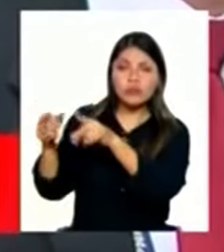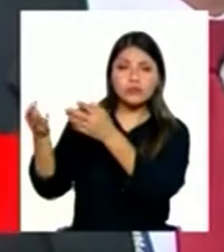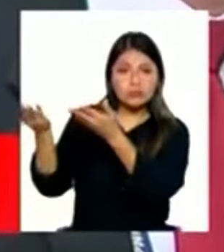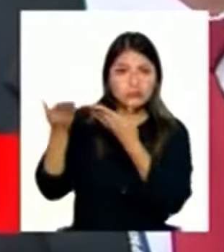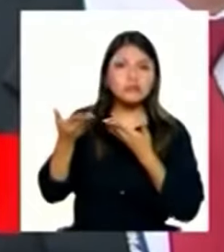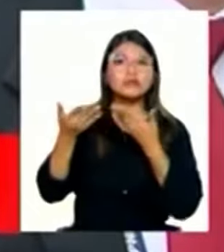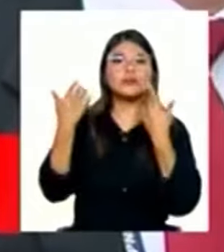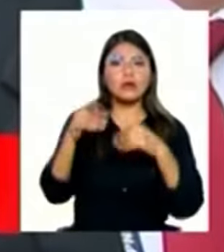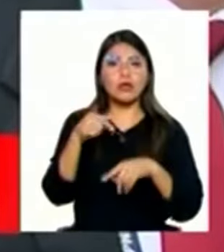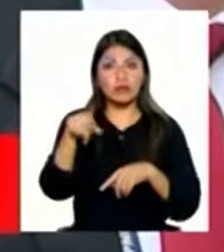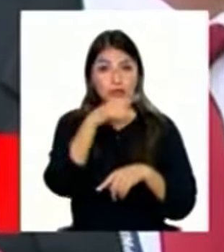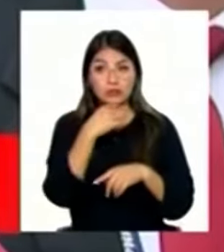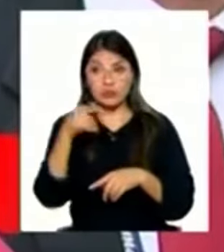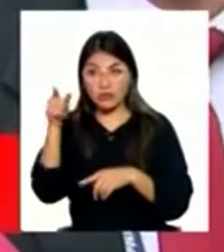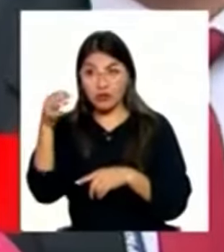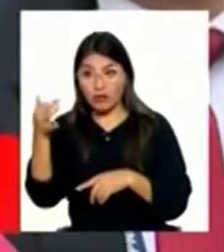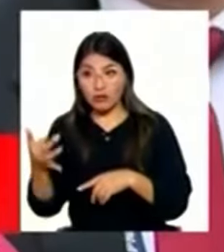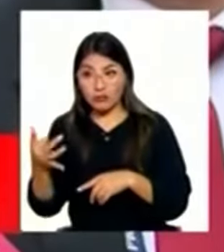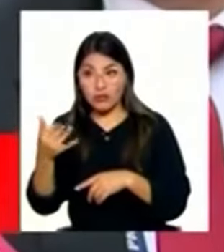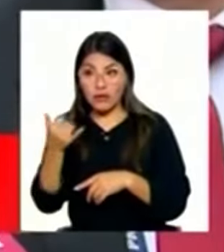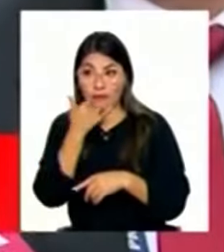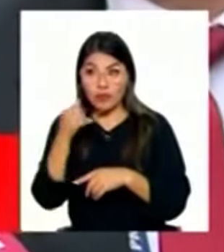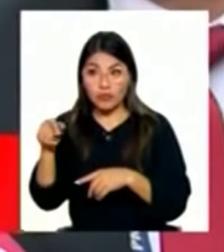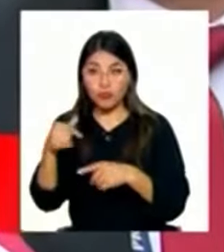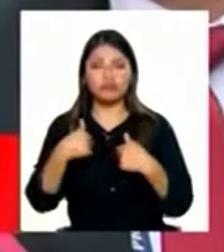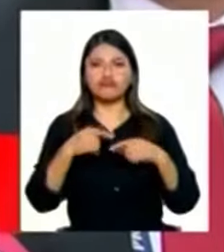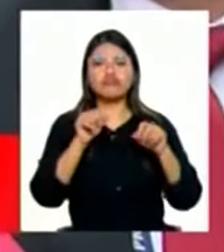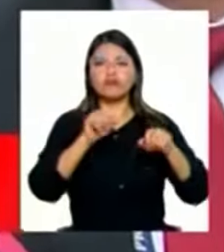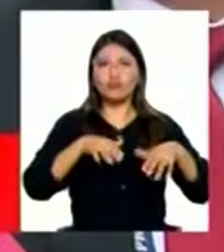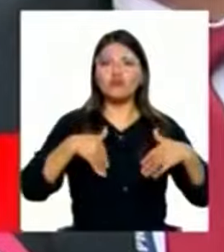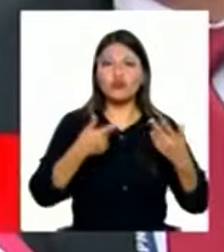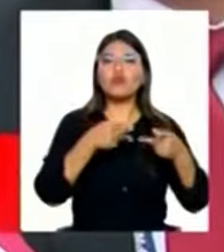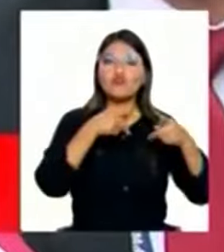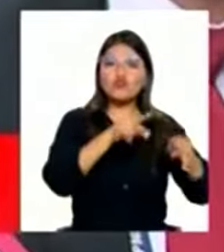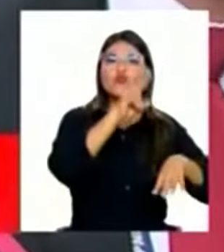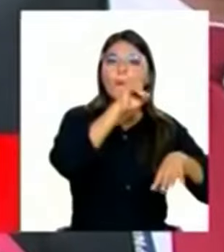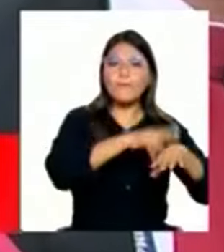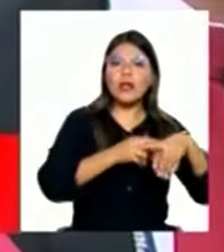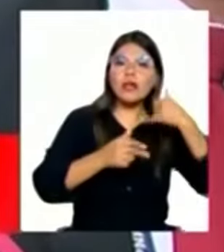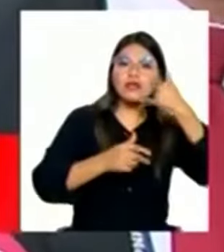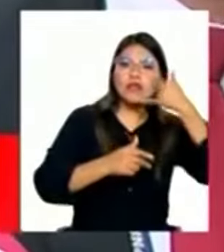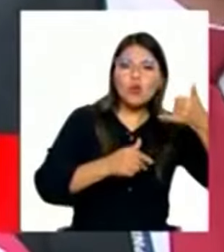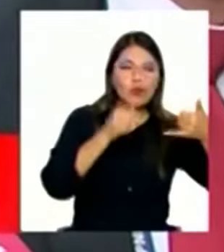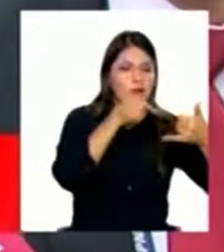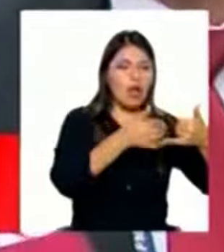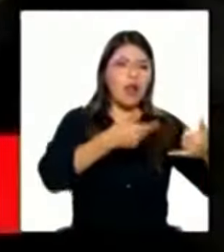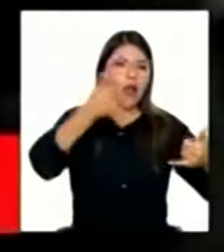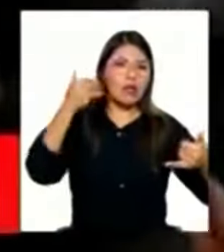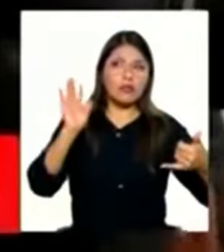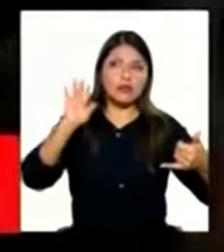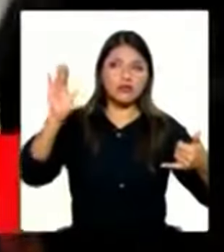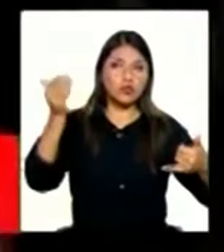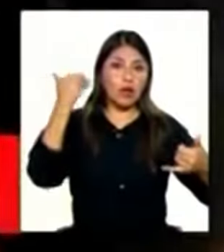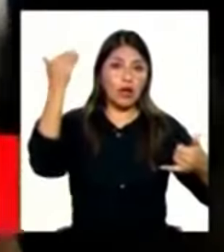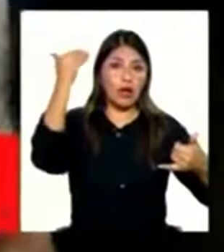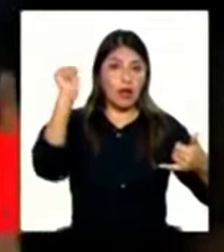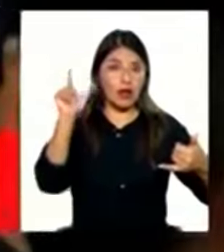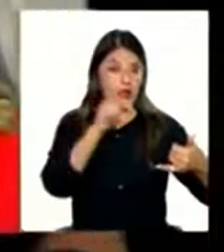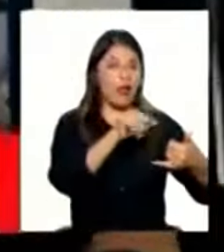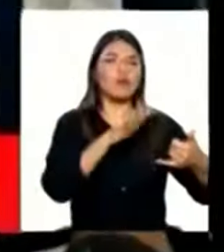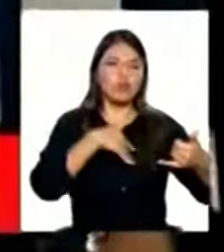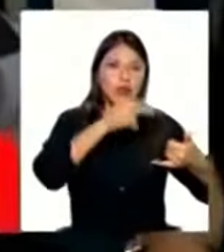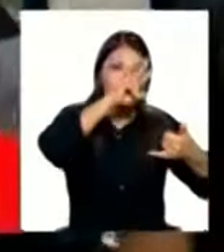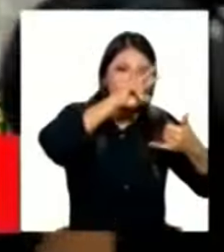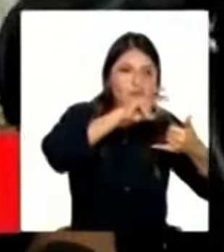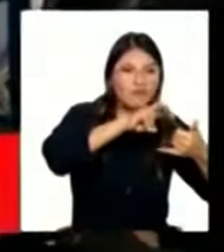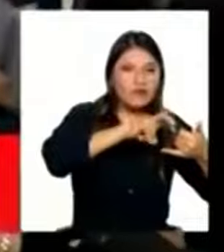que eso no es correcto, que sí se puede revisar todo aquello que tenga interés criminal para la investigación. Los equipos